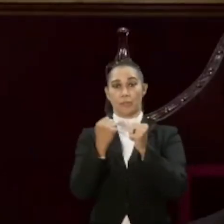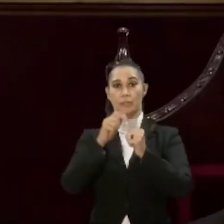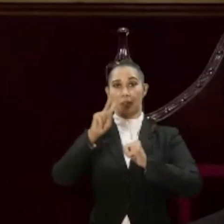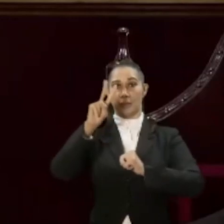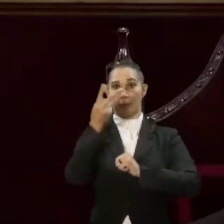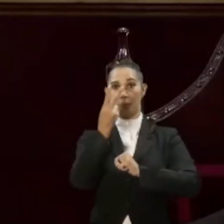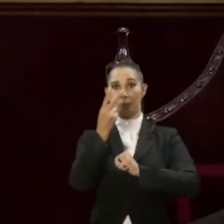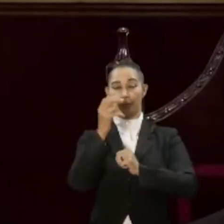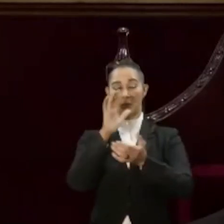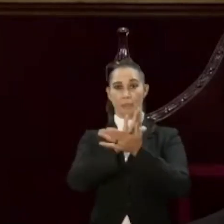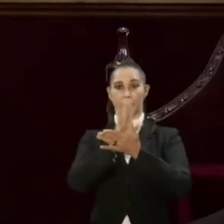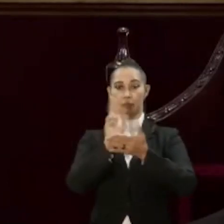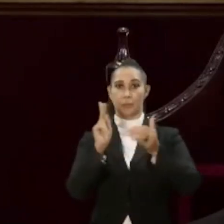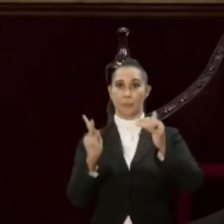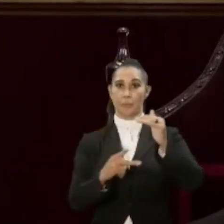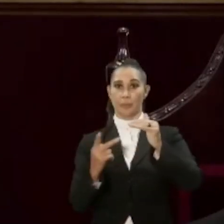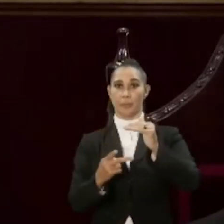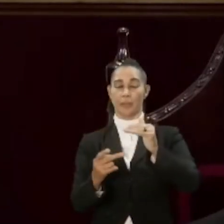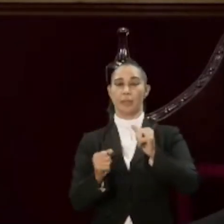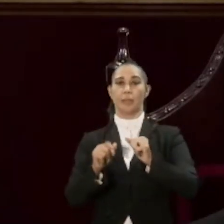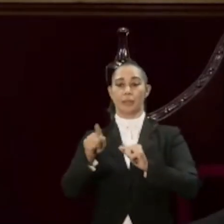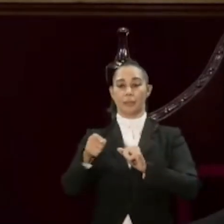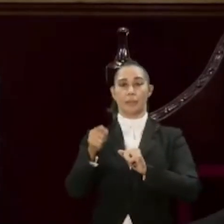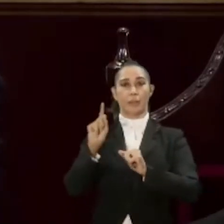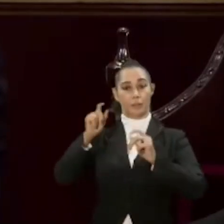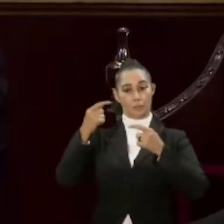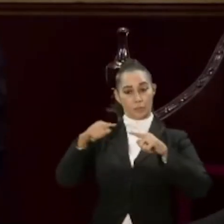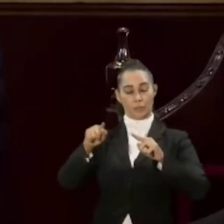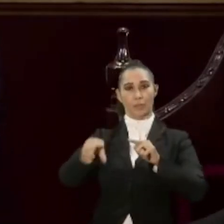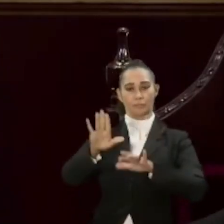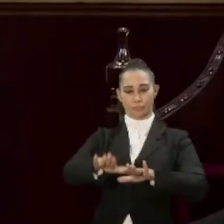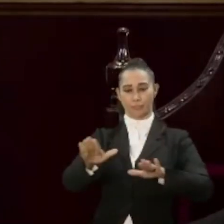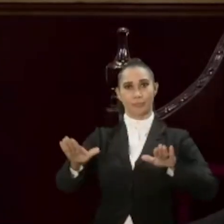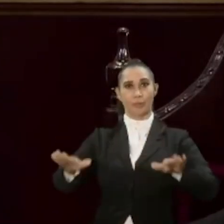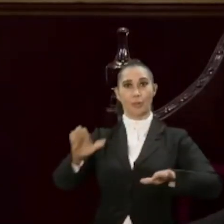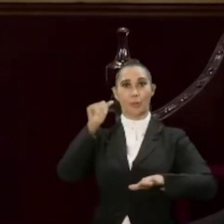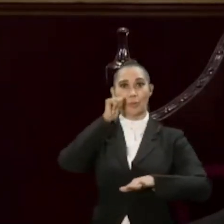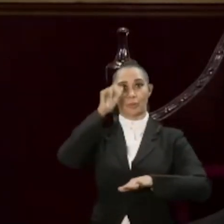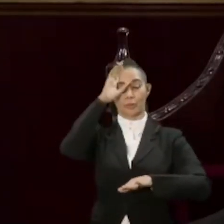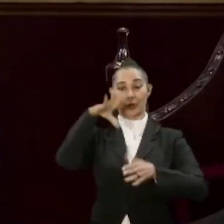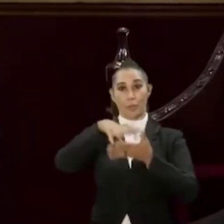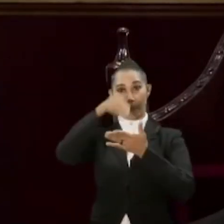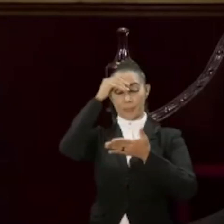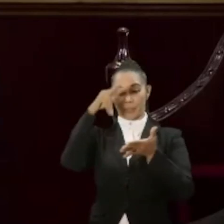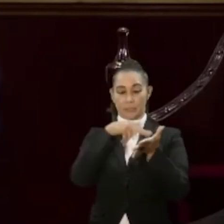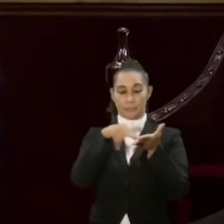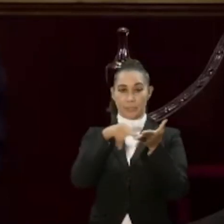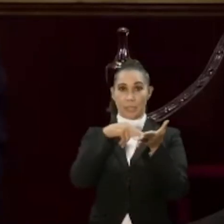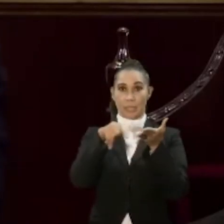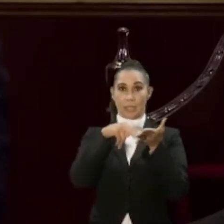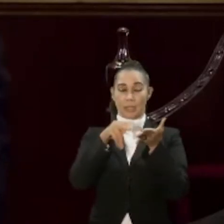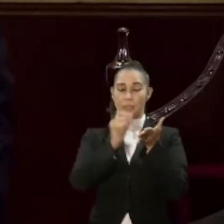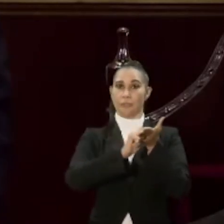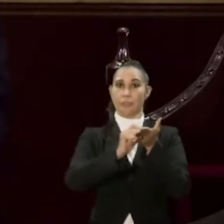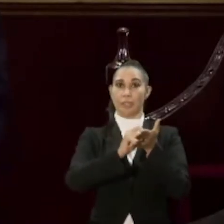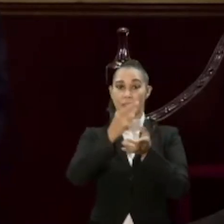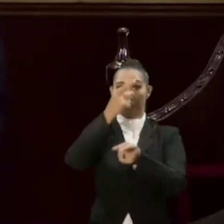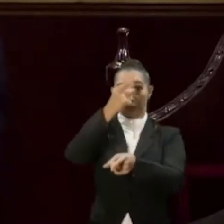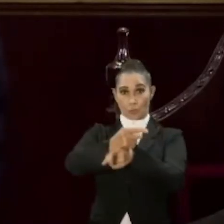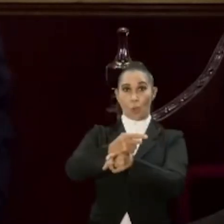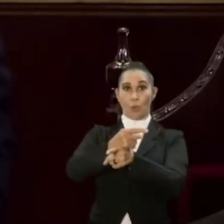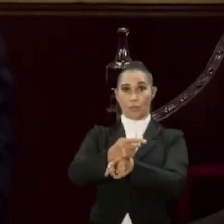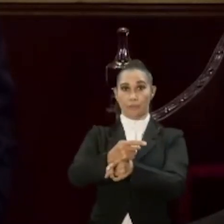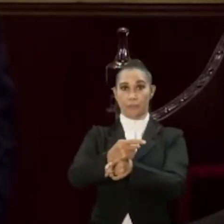educación primaria, con el que garantizar que los niños y niñas aprendan a leer y a escribir correctamente en